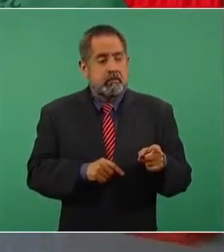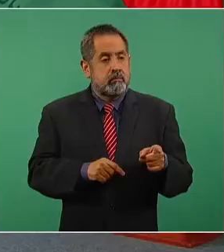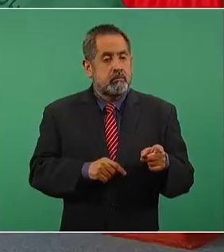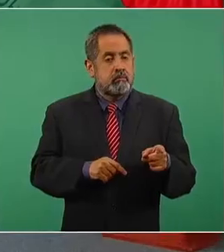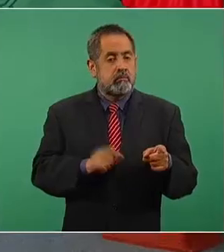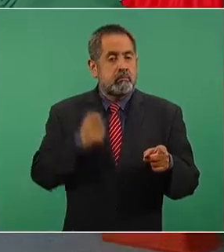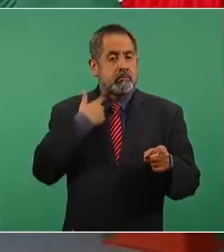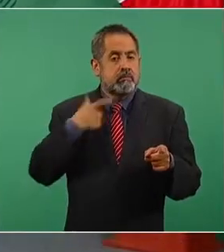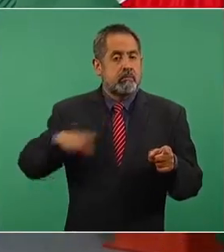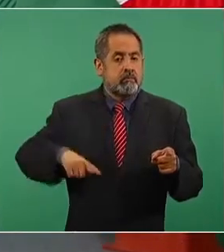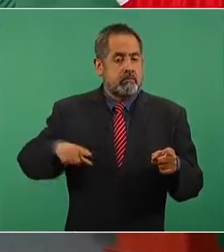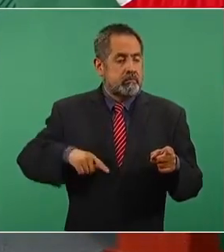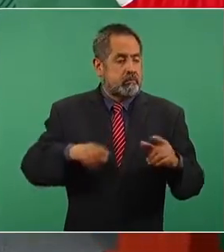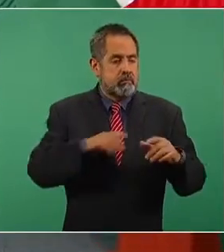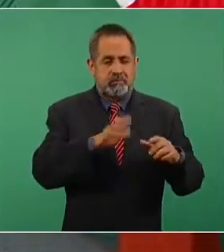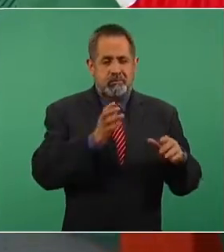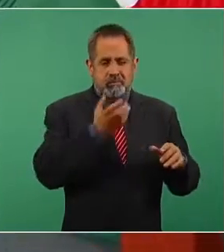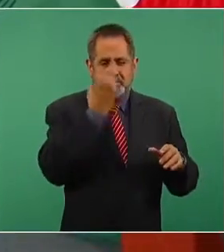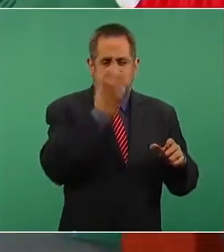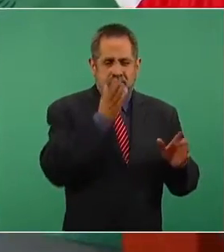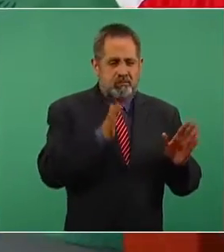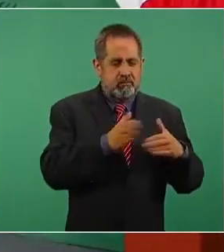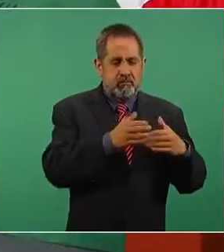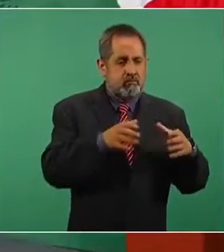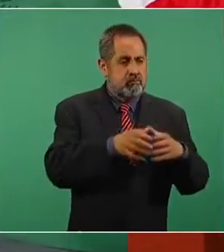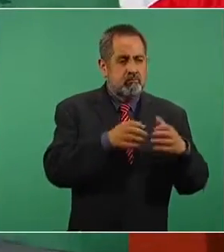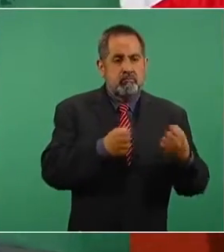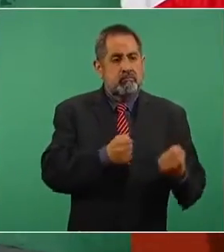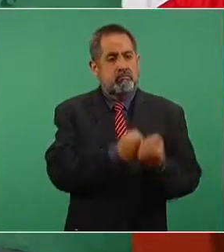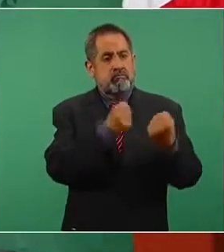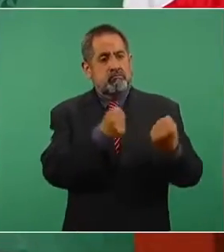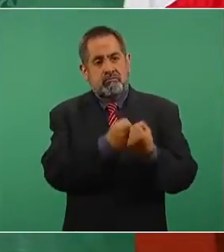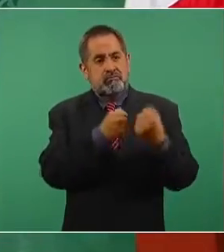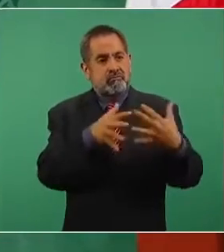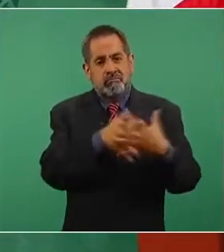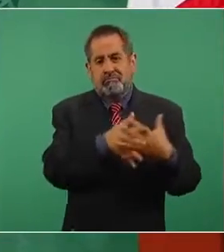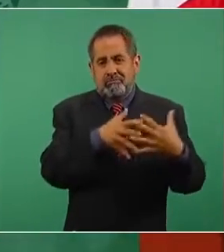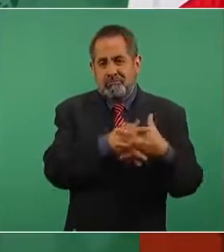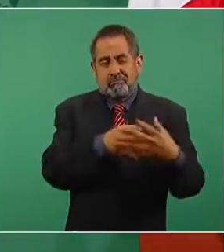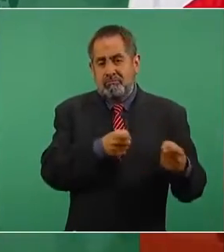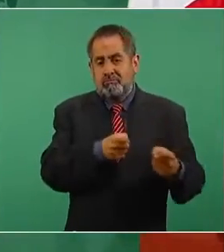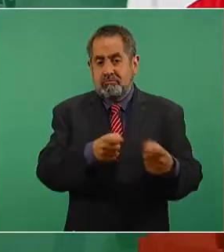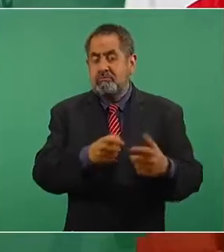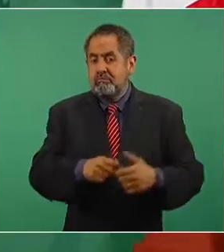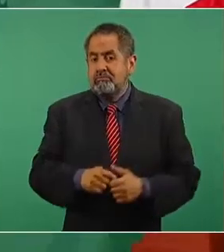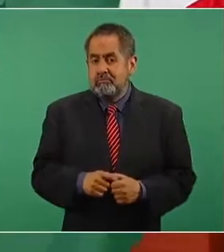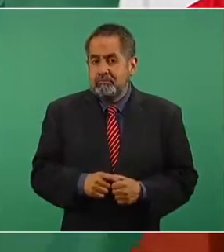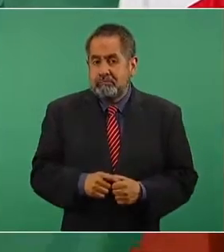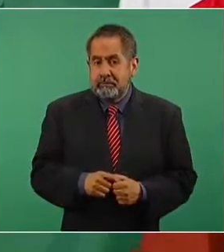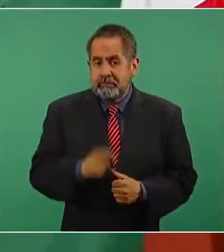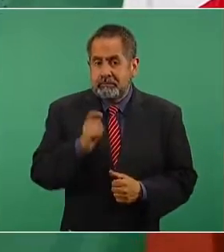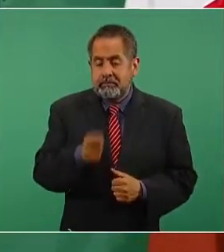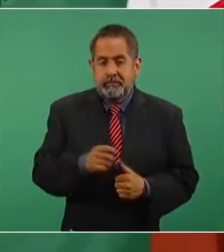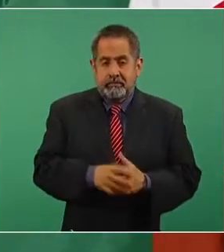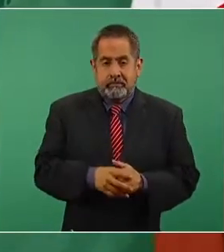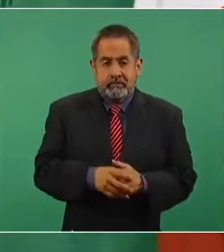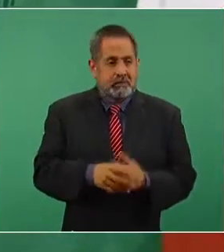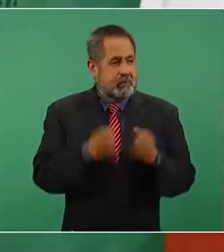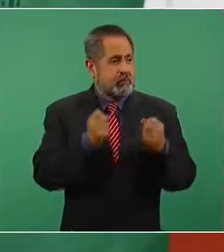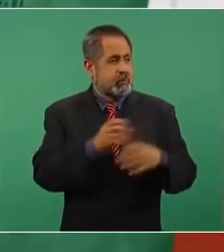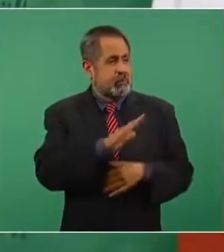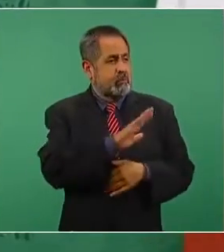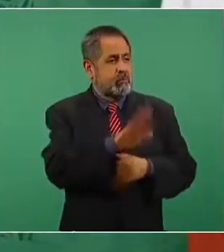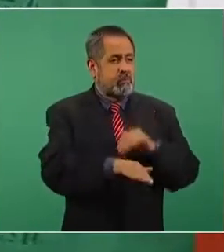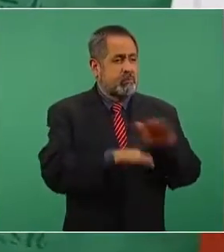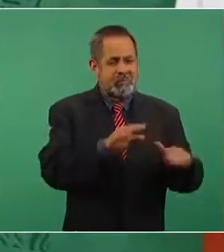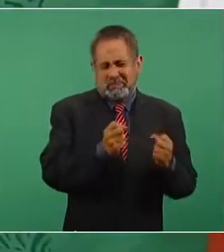gobernando el conservadurismo, en los enfrentamientos, eran más los muertos que